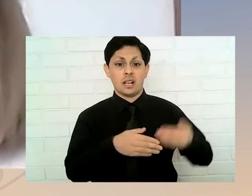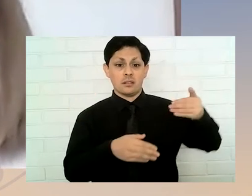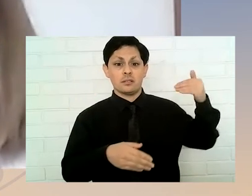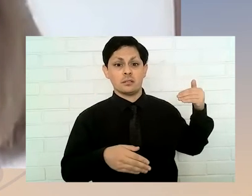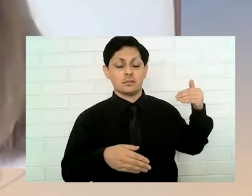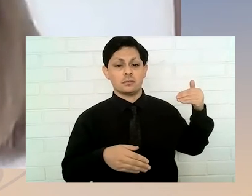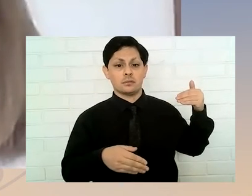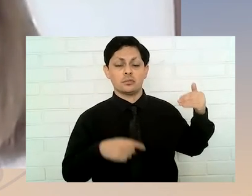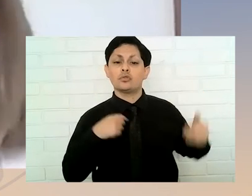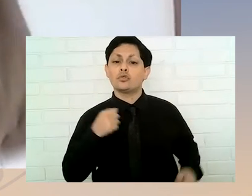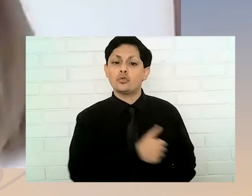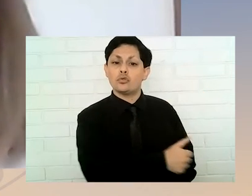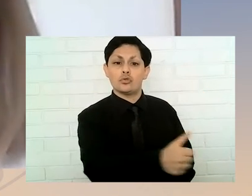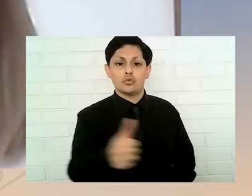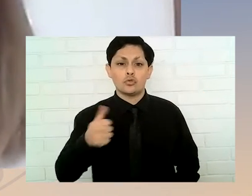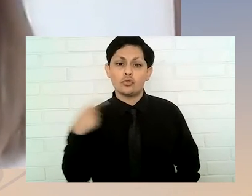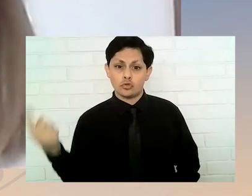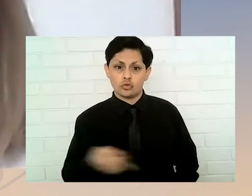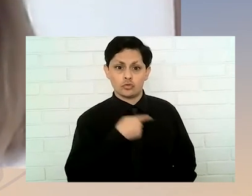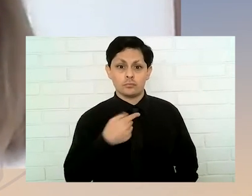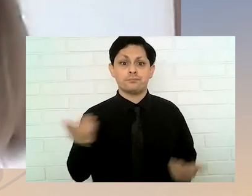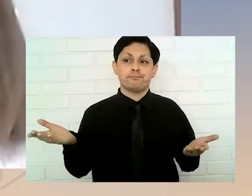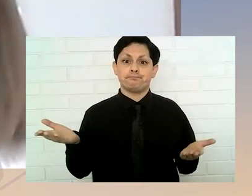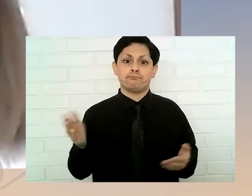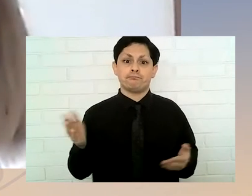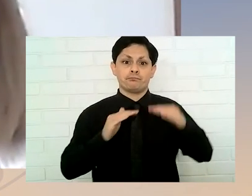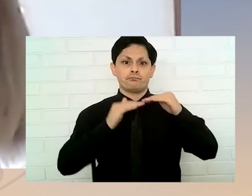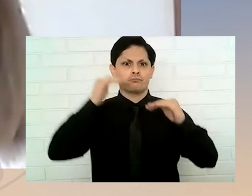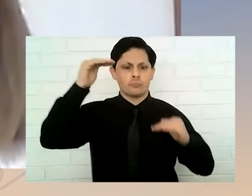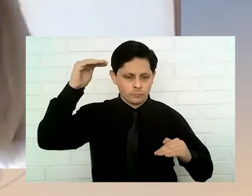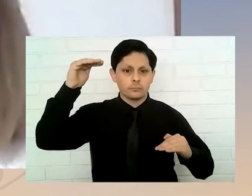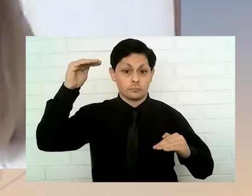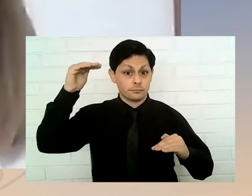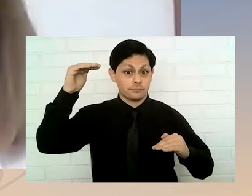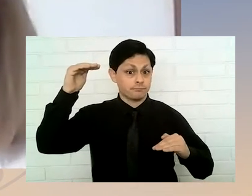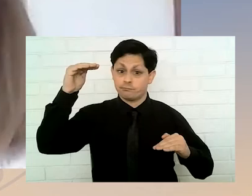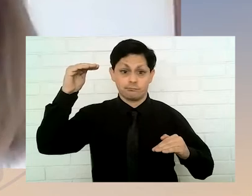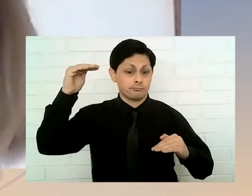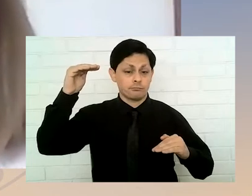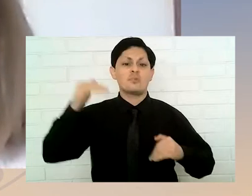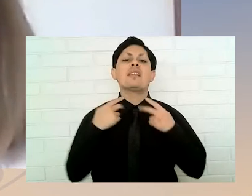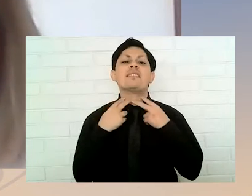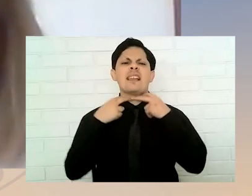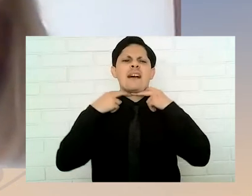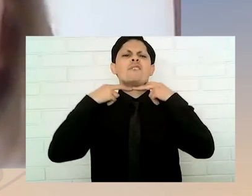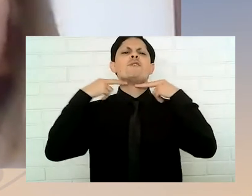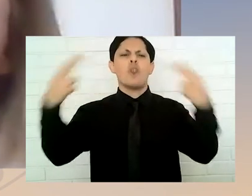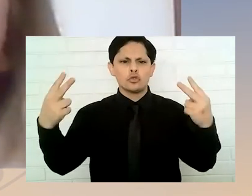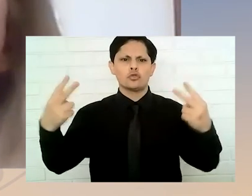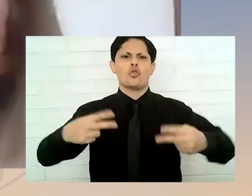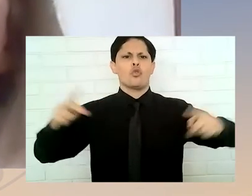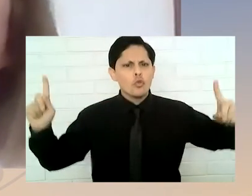los que debemos levantar la voz, lo que debemos, las y los que debemos